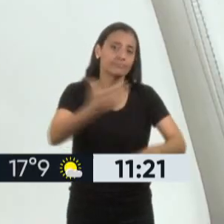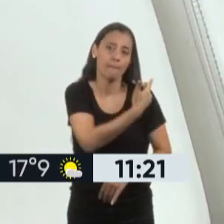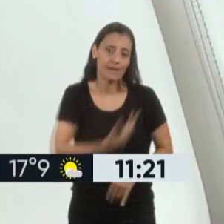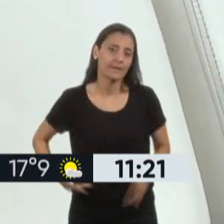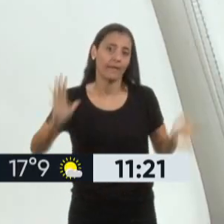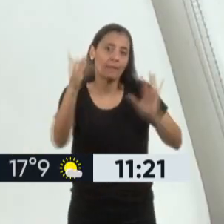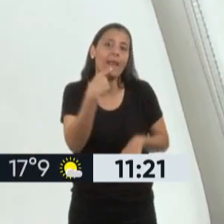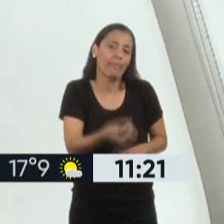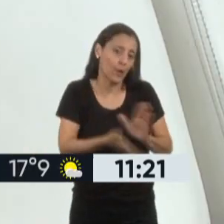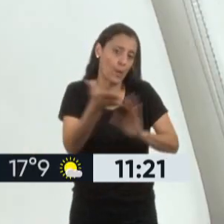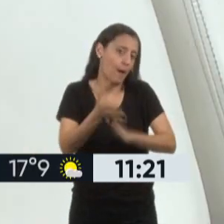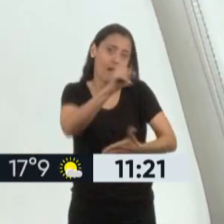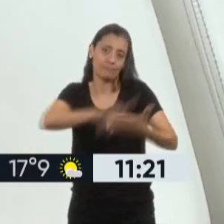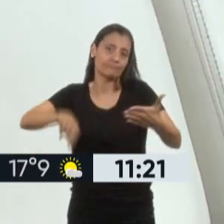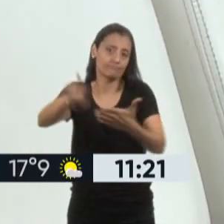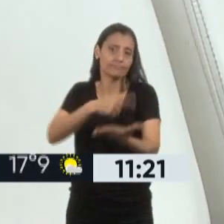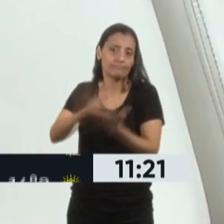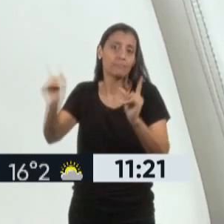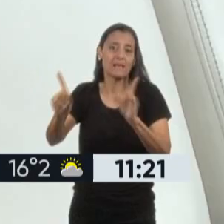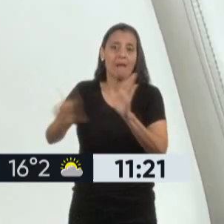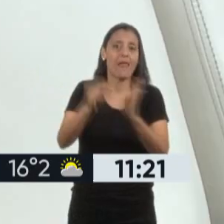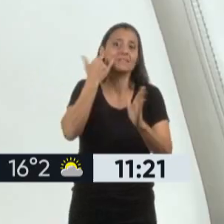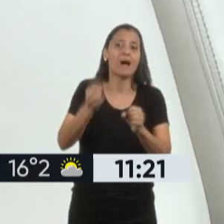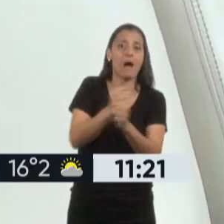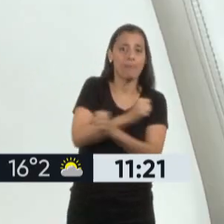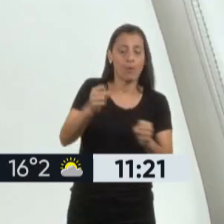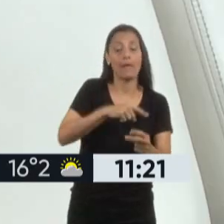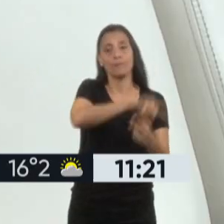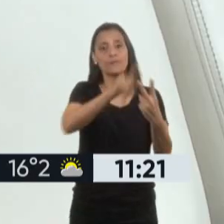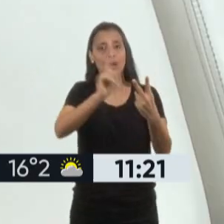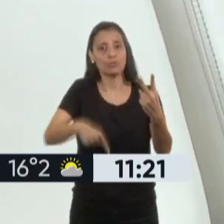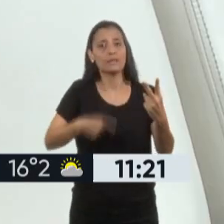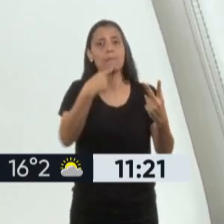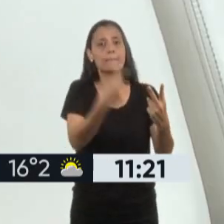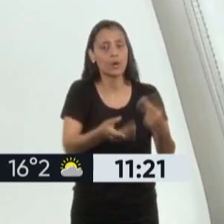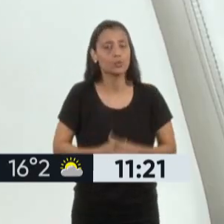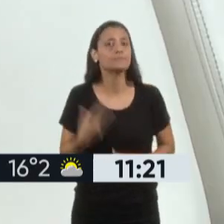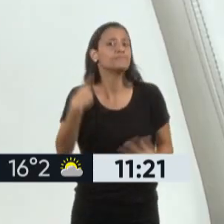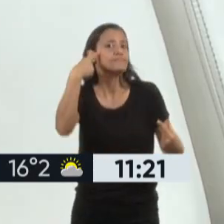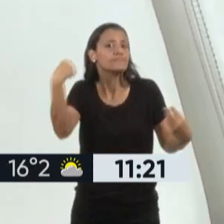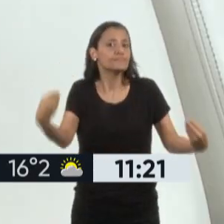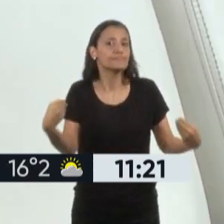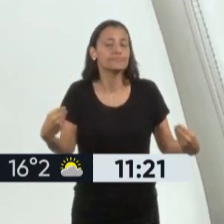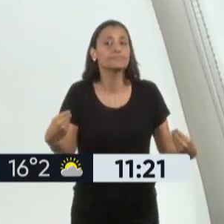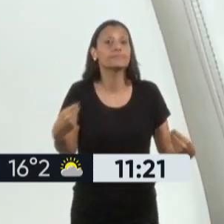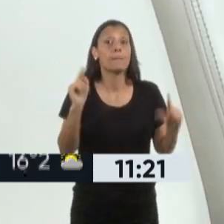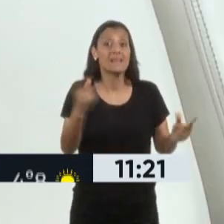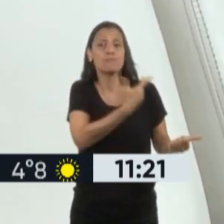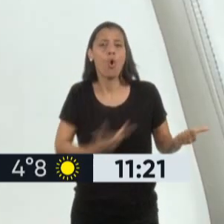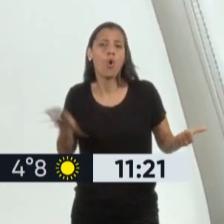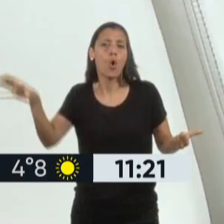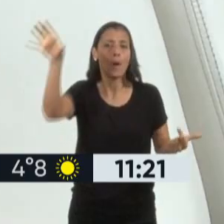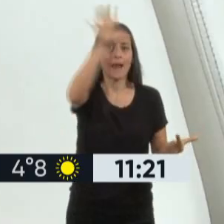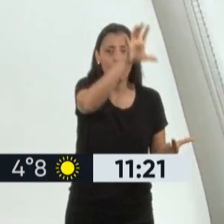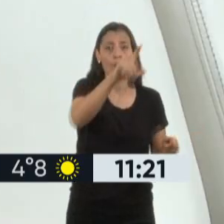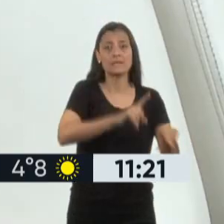hacer. Por otro lado, en segundo lugar, si me permitís, ¿qué recepción tuvieron de los gobernadores ante,